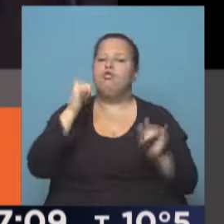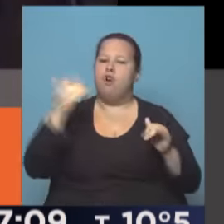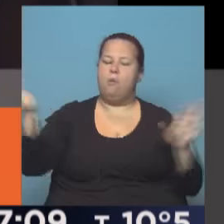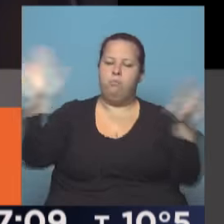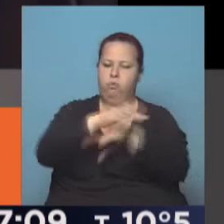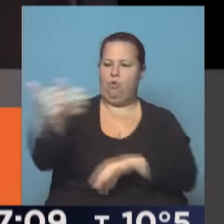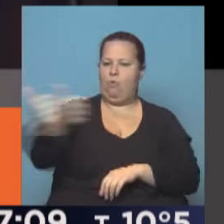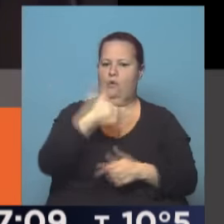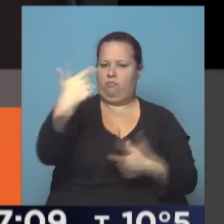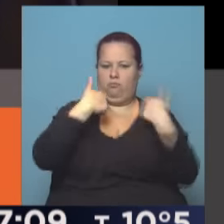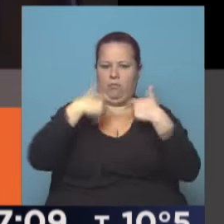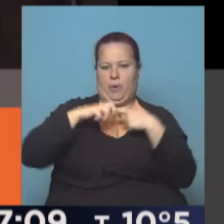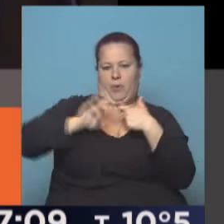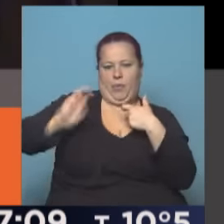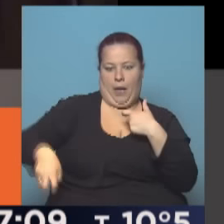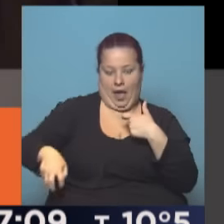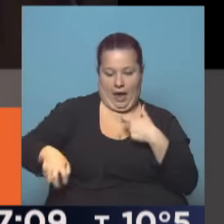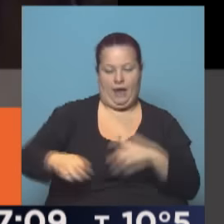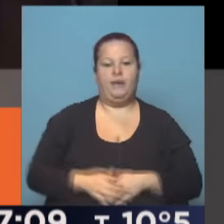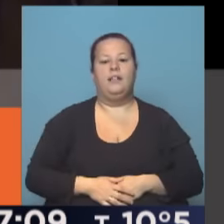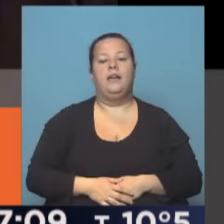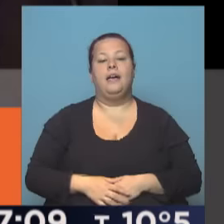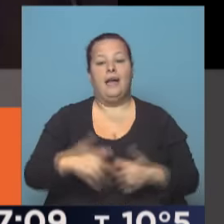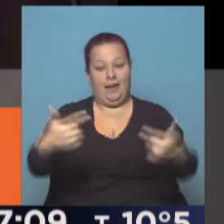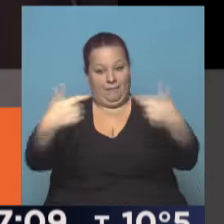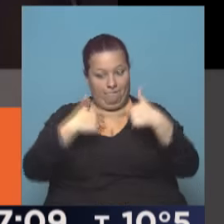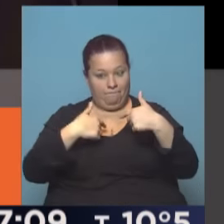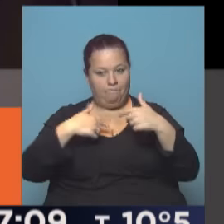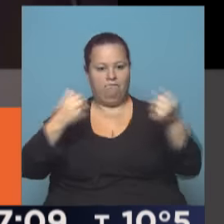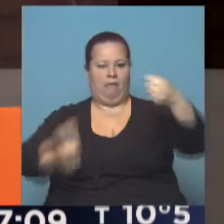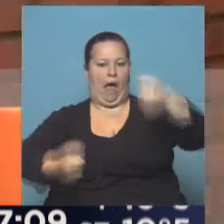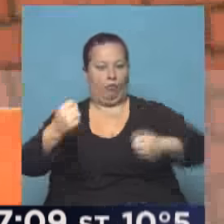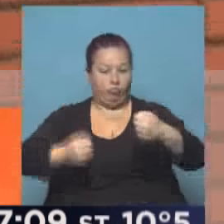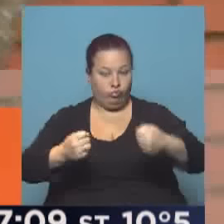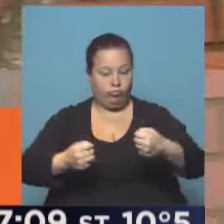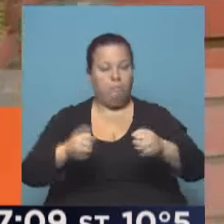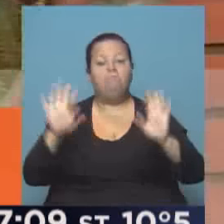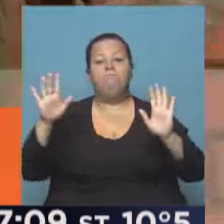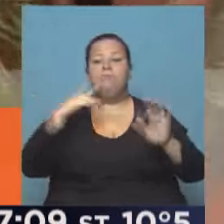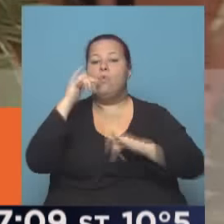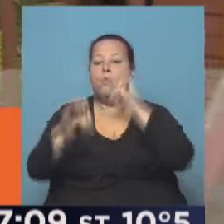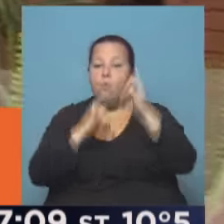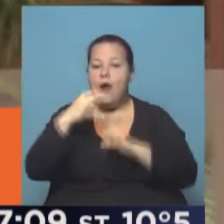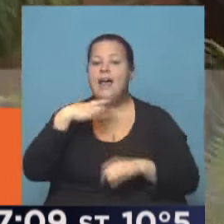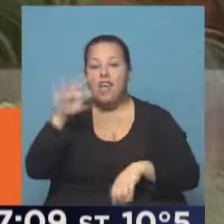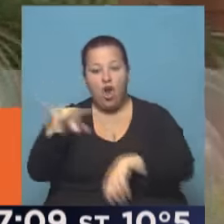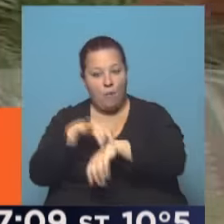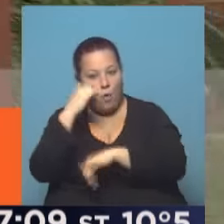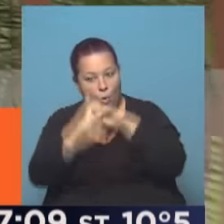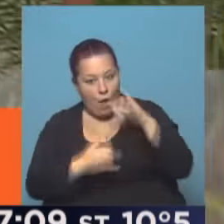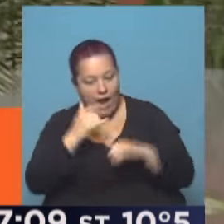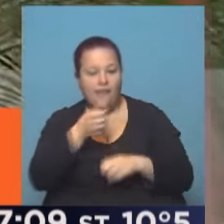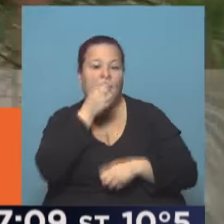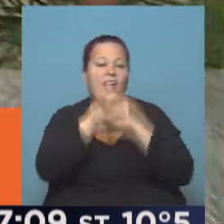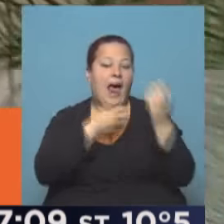interceptó y lo obligó a bajar del vehículo el asaltante tomó el mando del auto y según lo que fue relatando el hijo del médico y por su